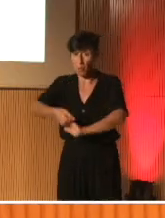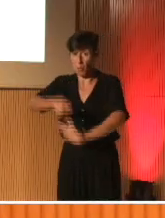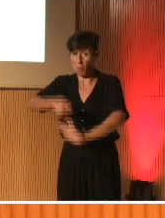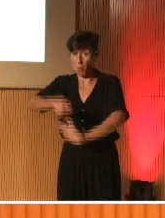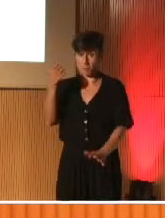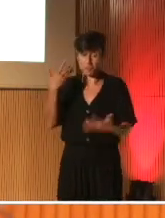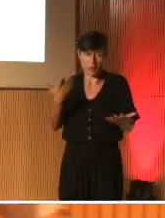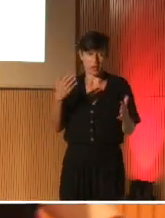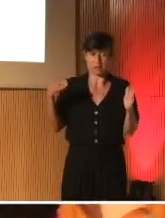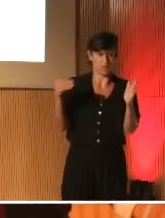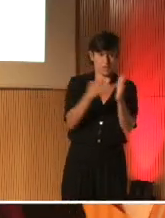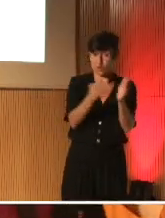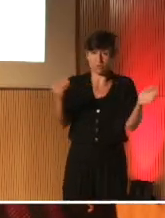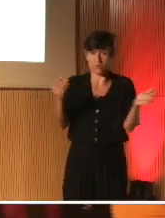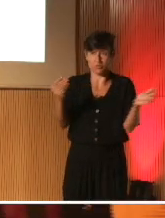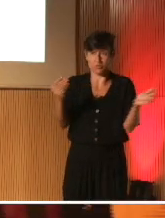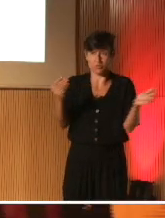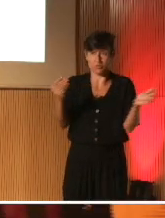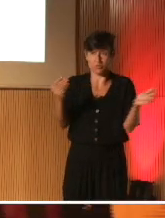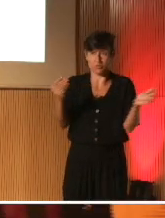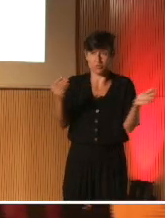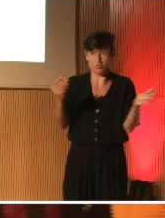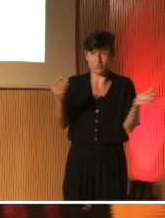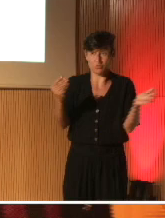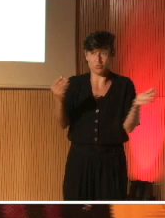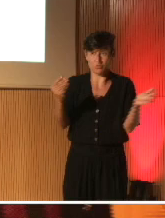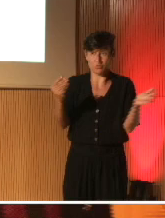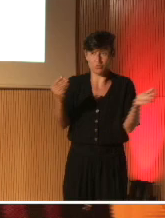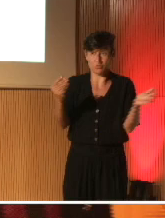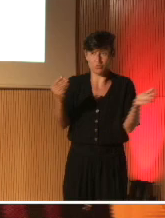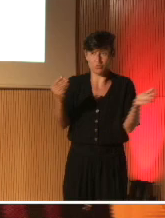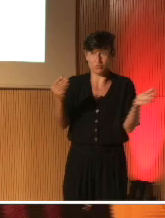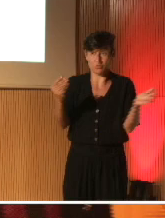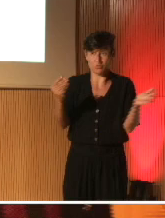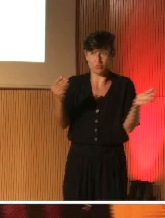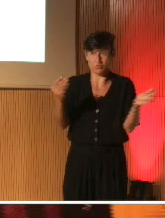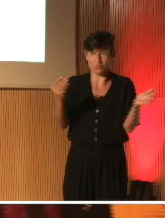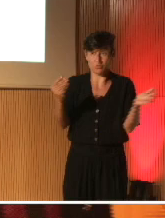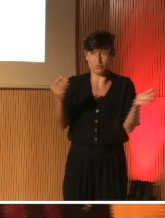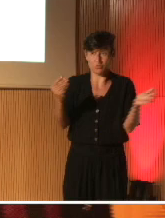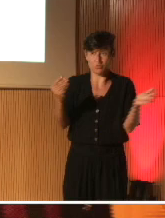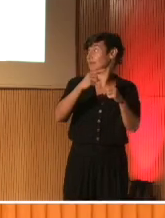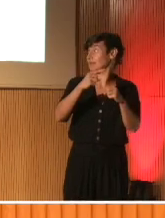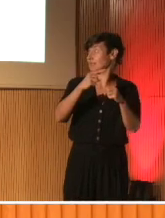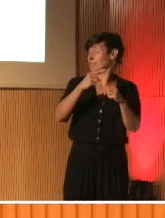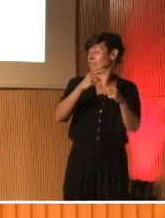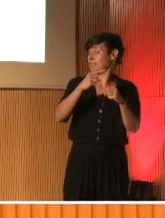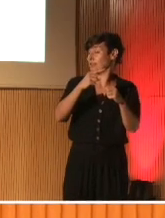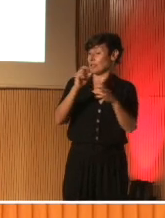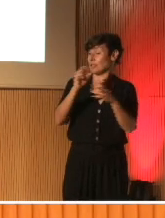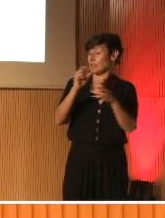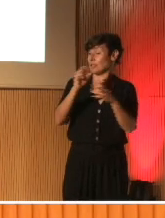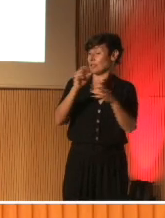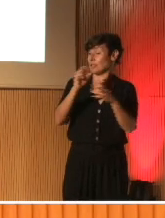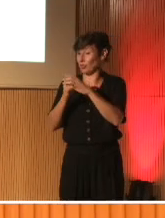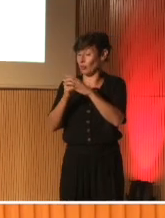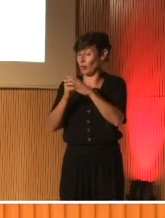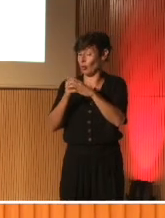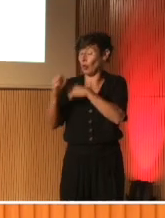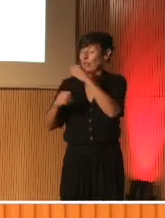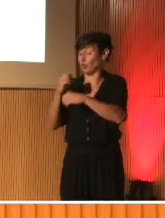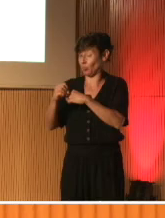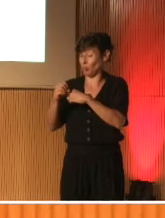no choque contra nada pero son peor de los electrones que chocan contra el ato contra los electrones del átomo